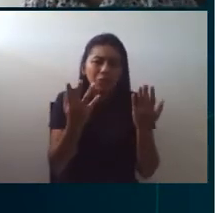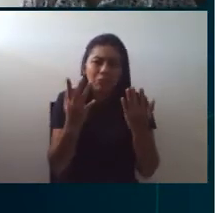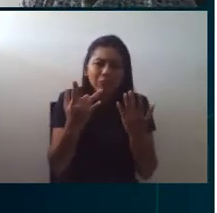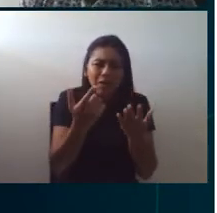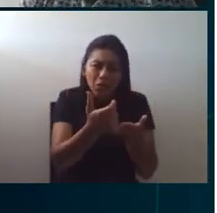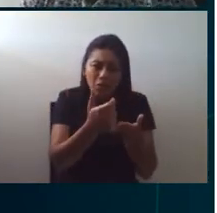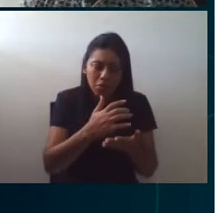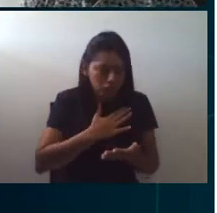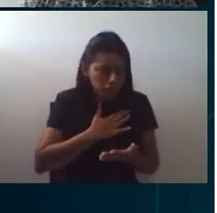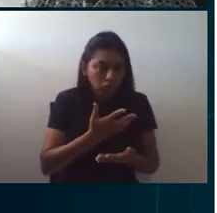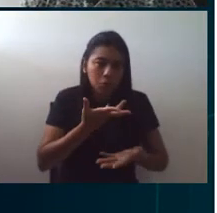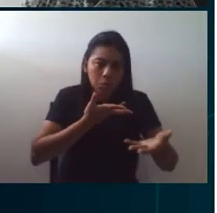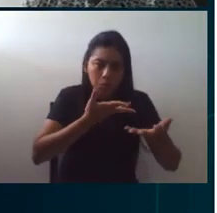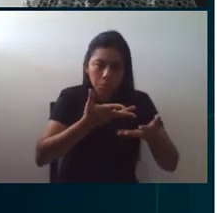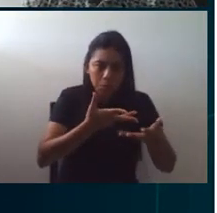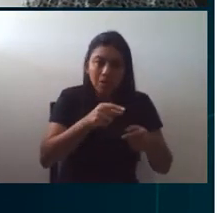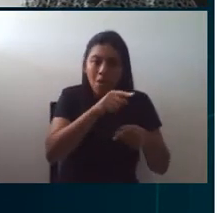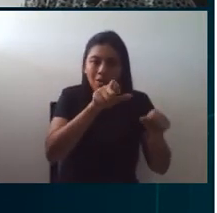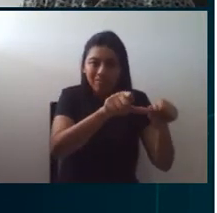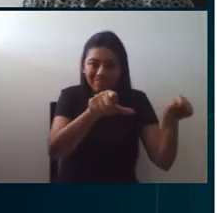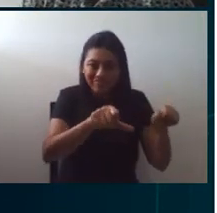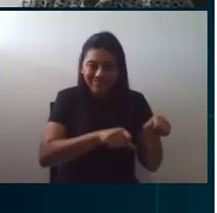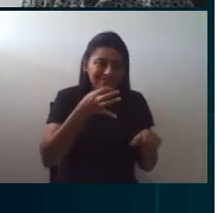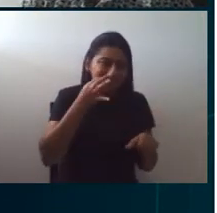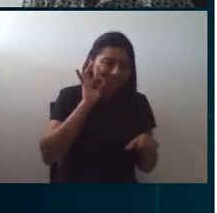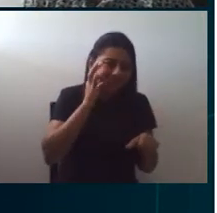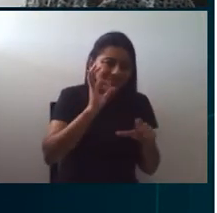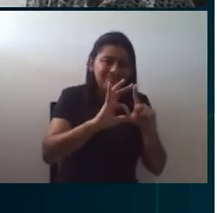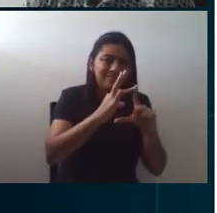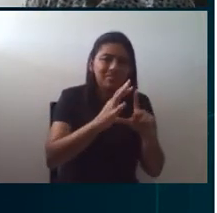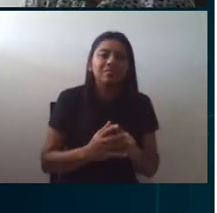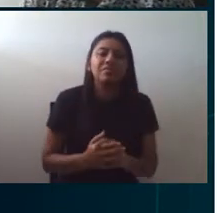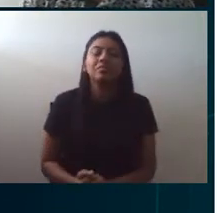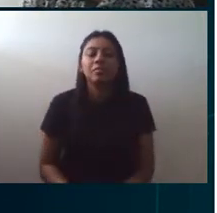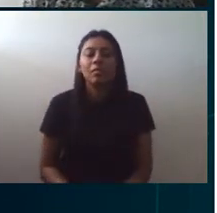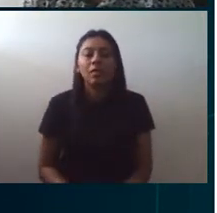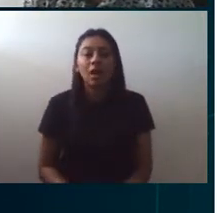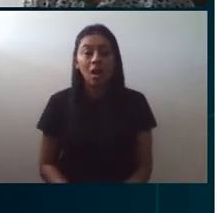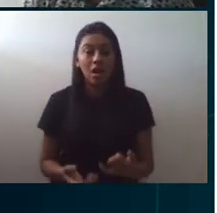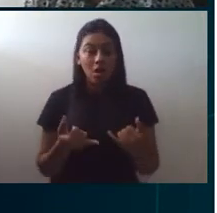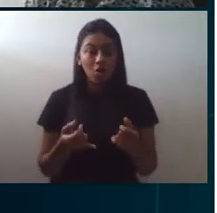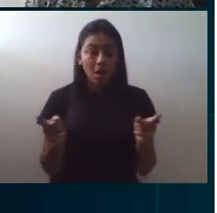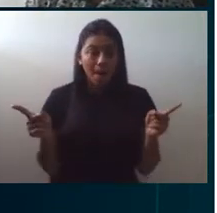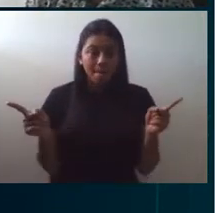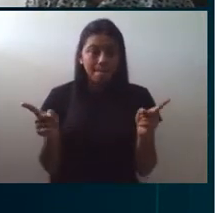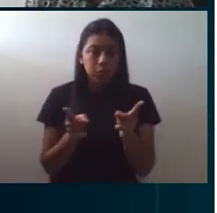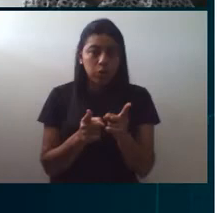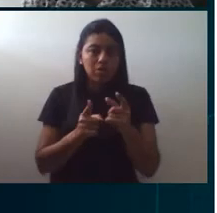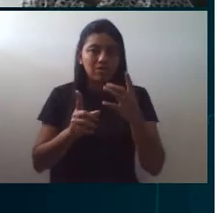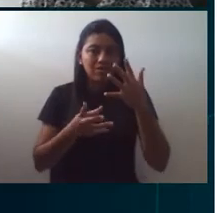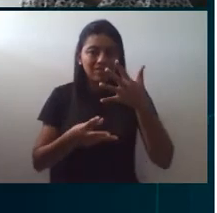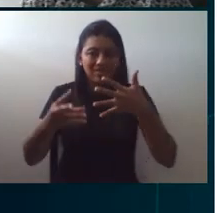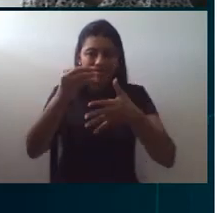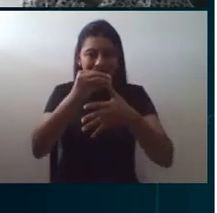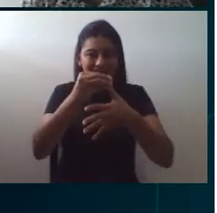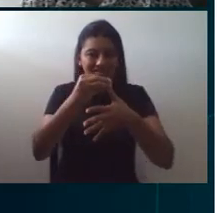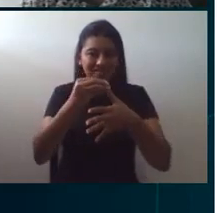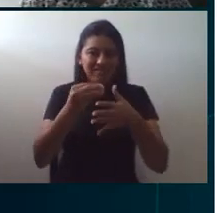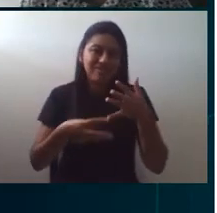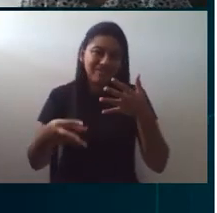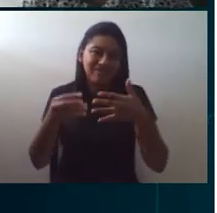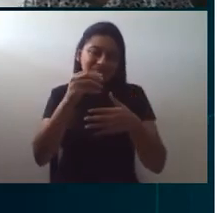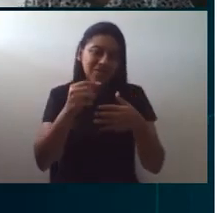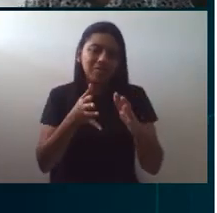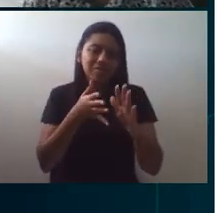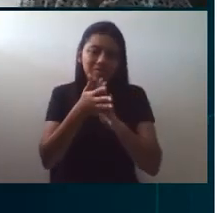conversadita. Aquí entonces les quería traer cuatro conclusiones pues importantes de este trabajo. Realmente pues la intención de esta presentación no era explicarles